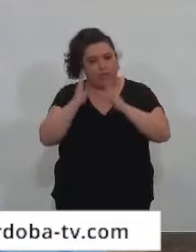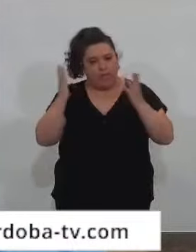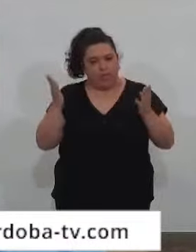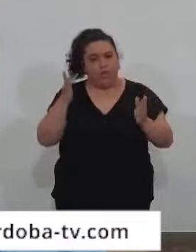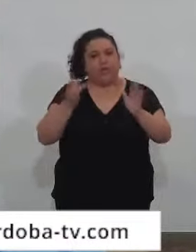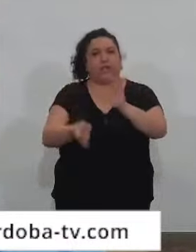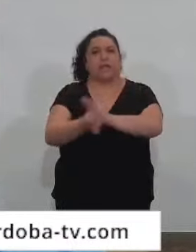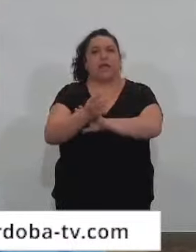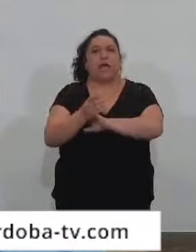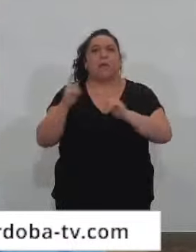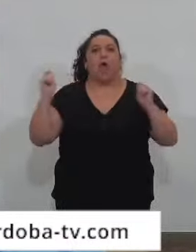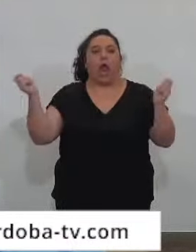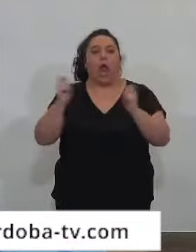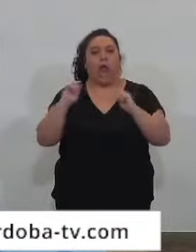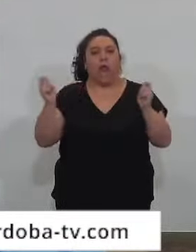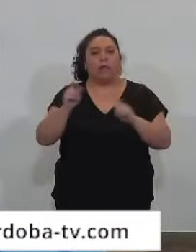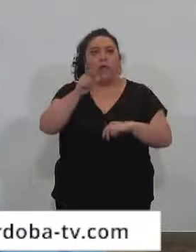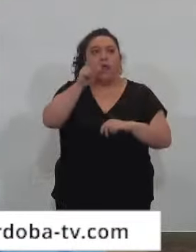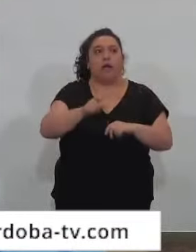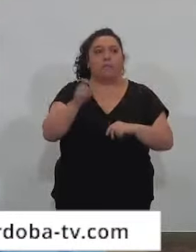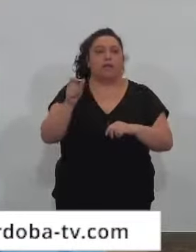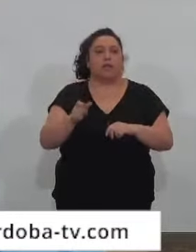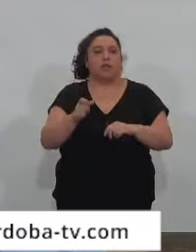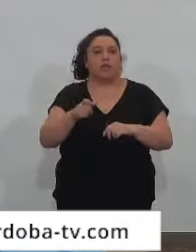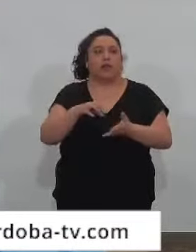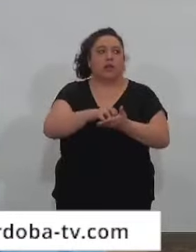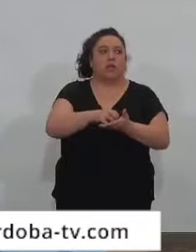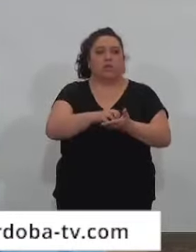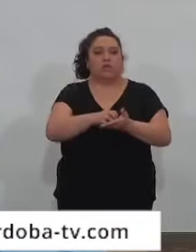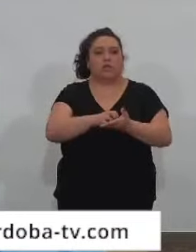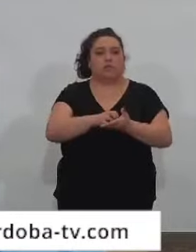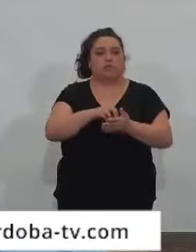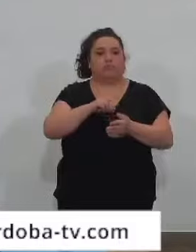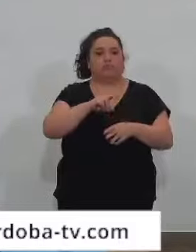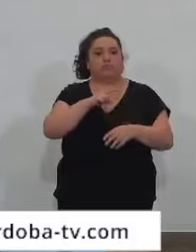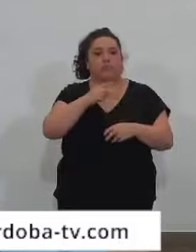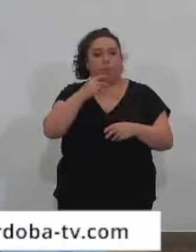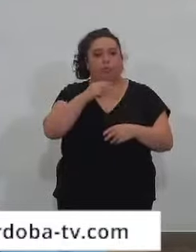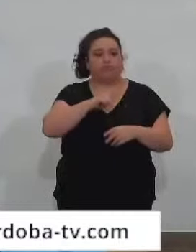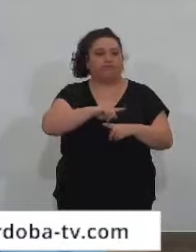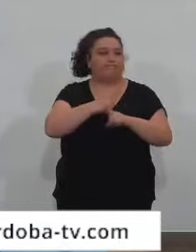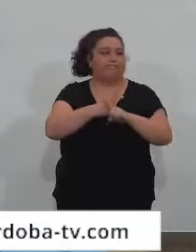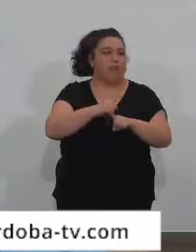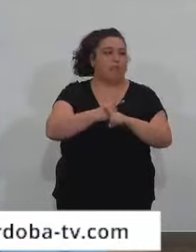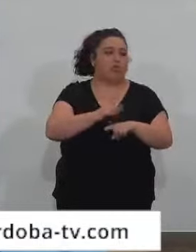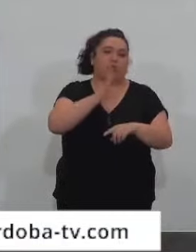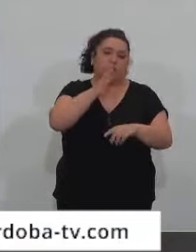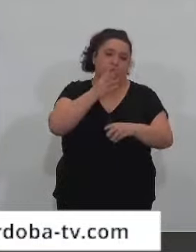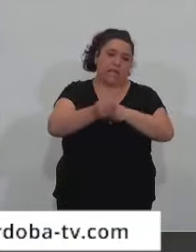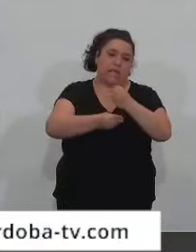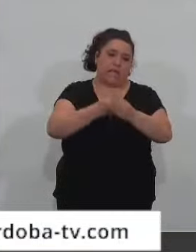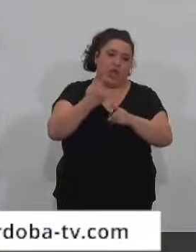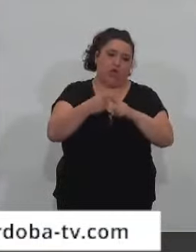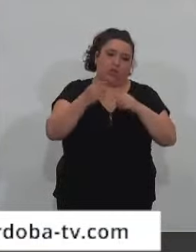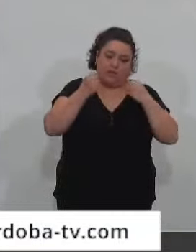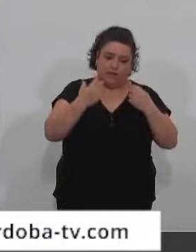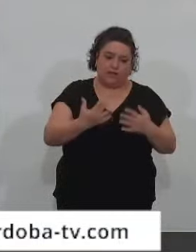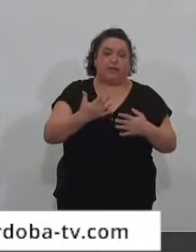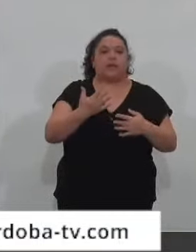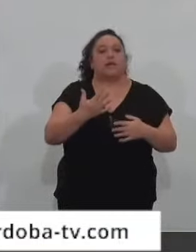hace lo que tiene que hacer y en la mejor gestión posible, ¿no? Luego, en este caso, como digo, la turbidez puede fluctuar con más o menos intensidad